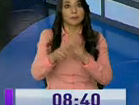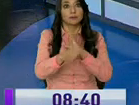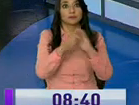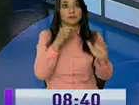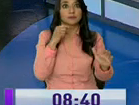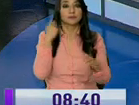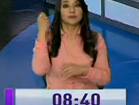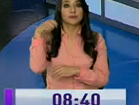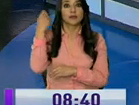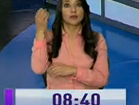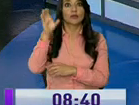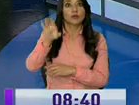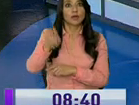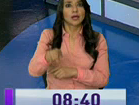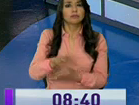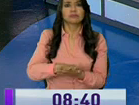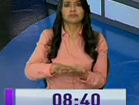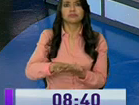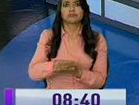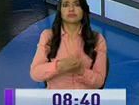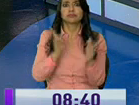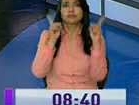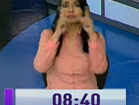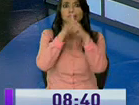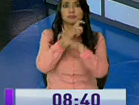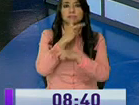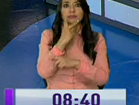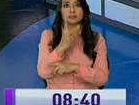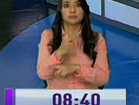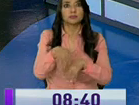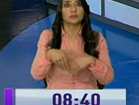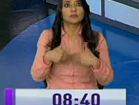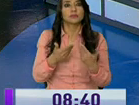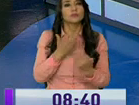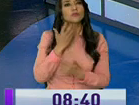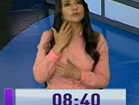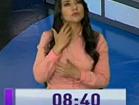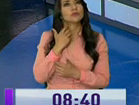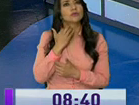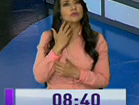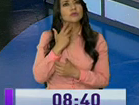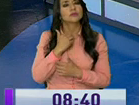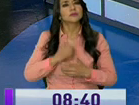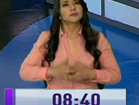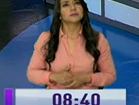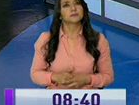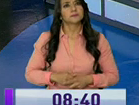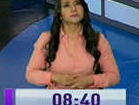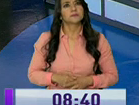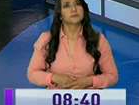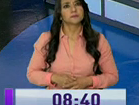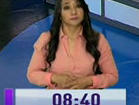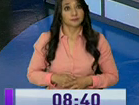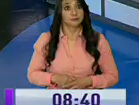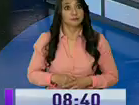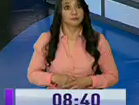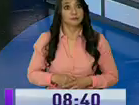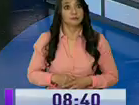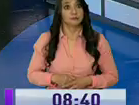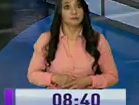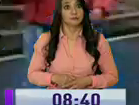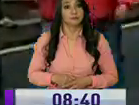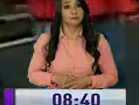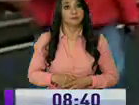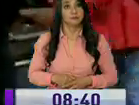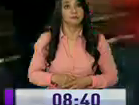enviar. Es ahí está increíble la Carapungo, miren en pantalla, es increíble. ¿Entró? Ahí estamos. Ahí